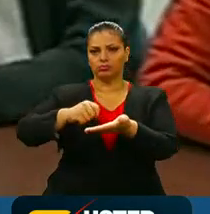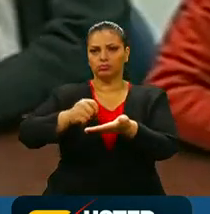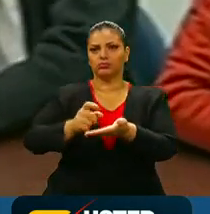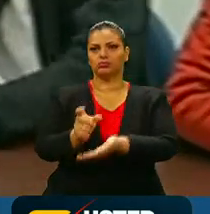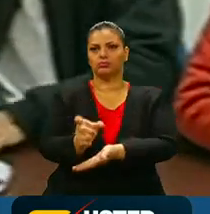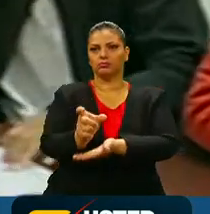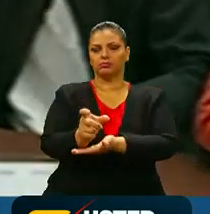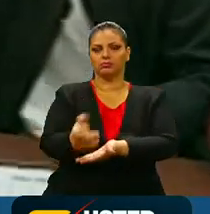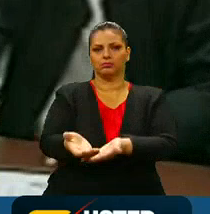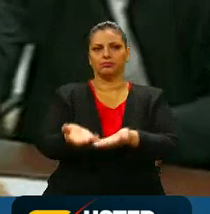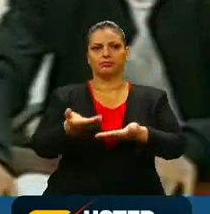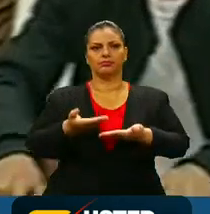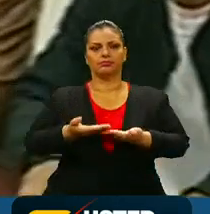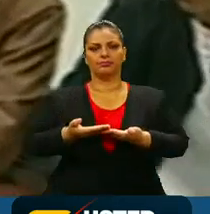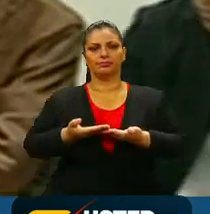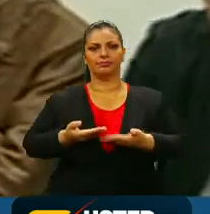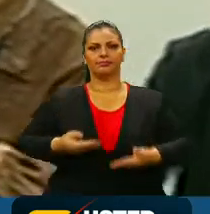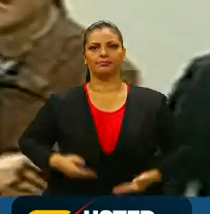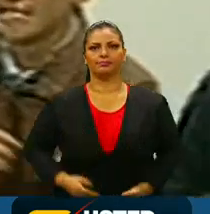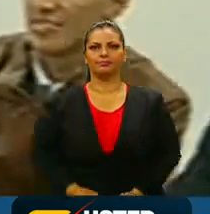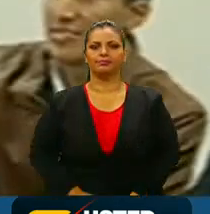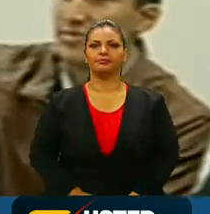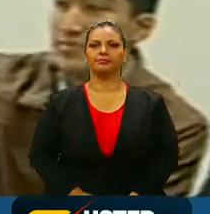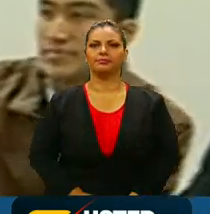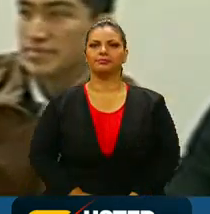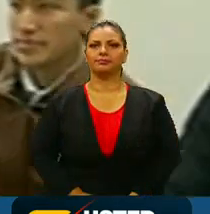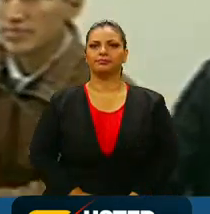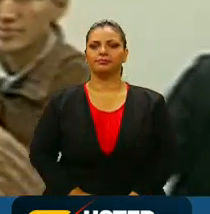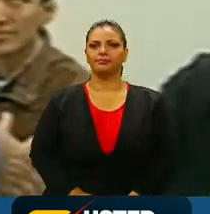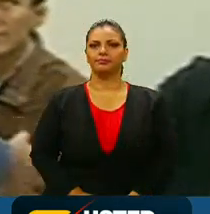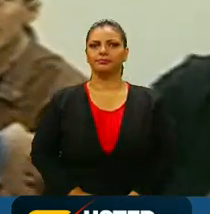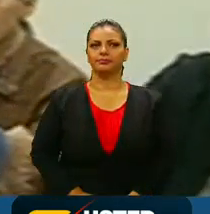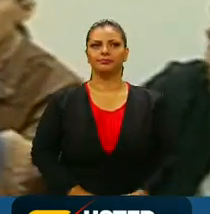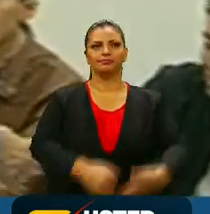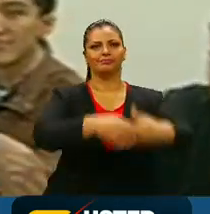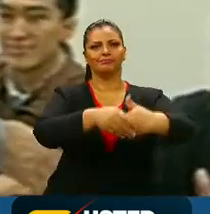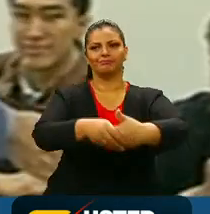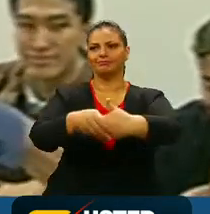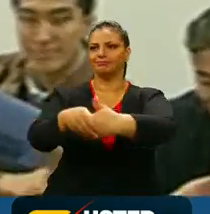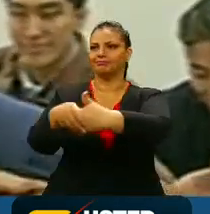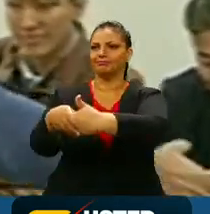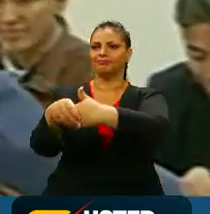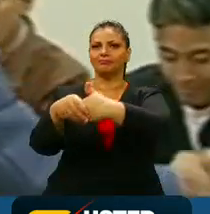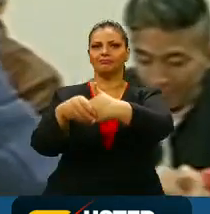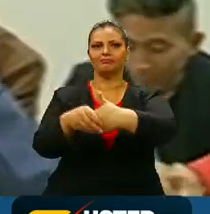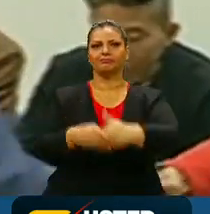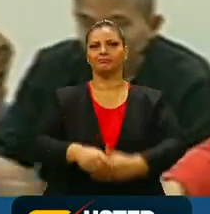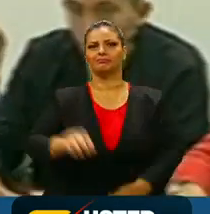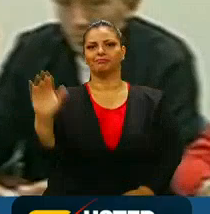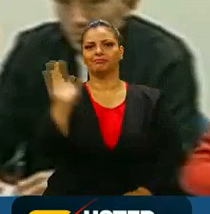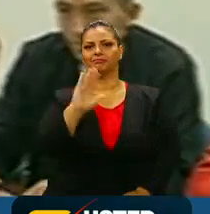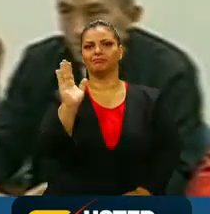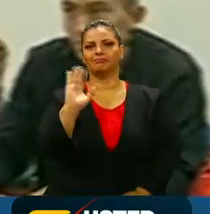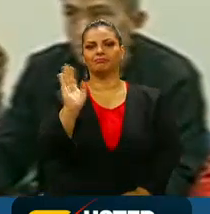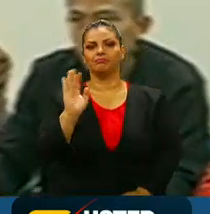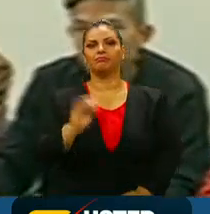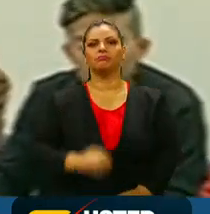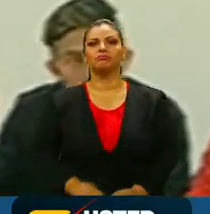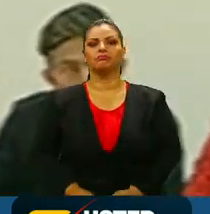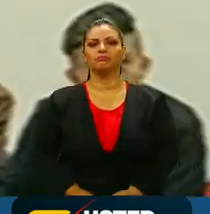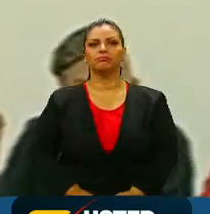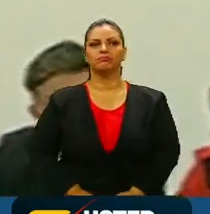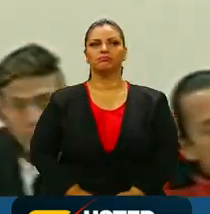obtener el certificado de votación. Ahí saludando, se despide con los miembros de las